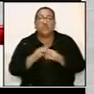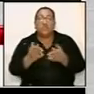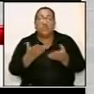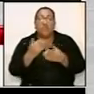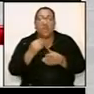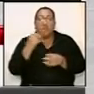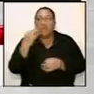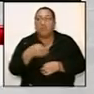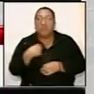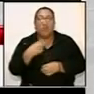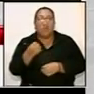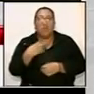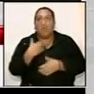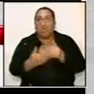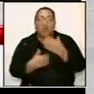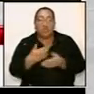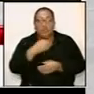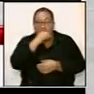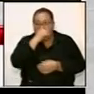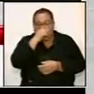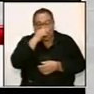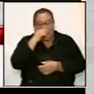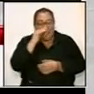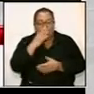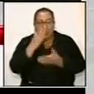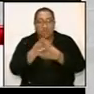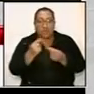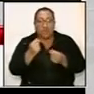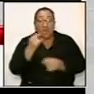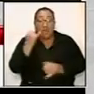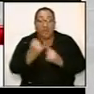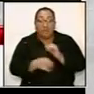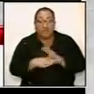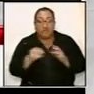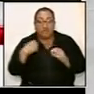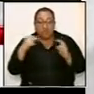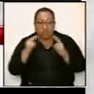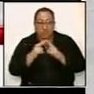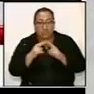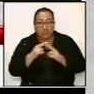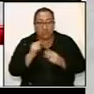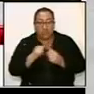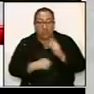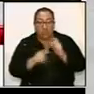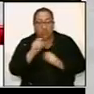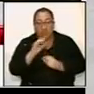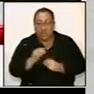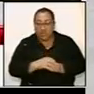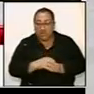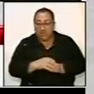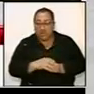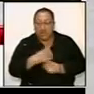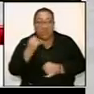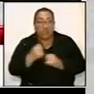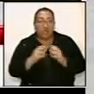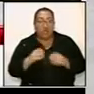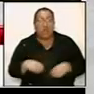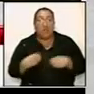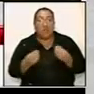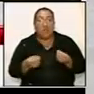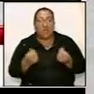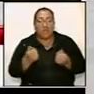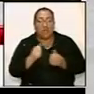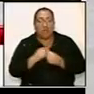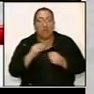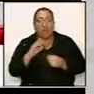siempre decimos no podemos avanzar por tema de dineros. Al final, si nosotros miramos las cifras, se termina devolviendo el dinero en